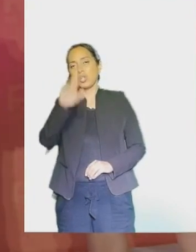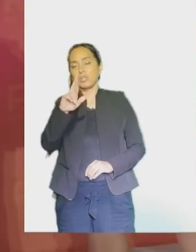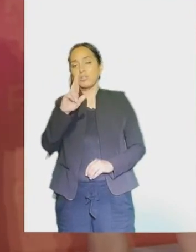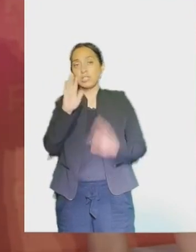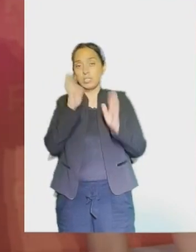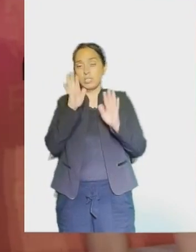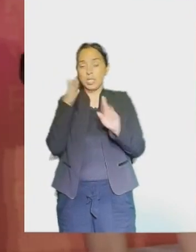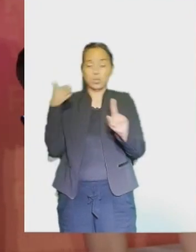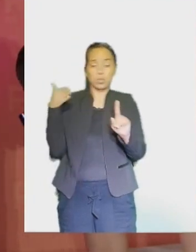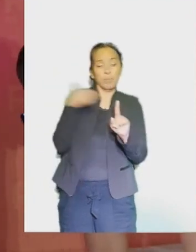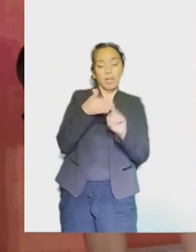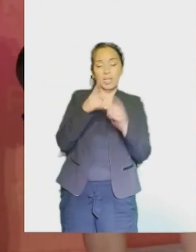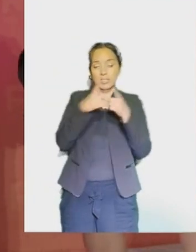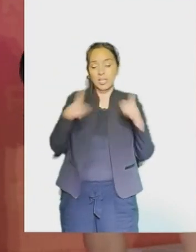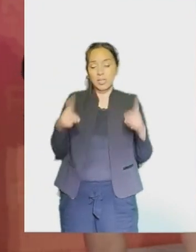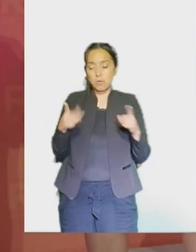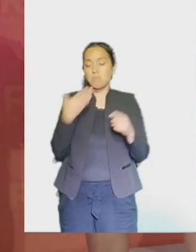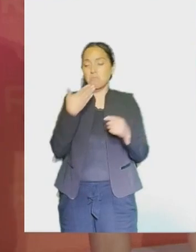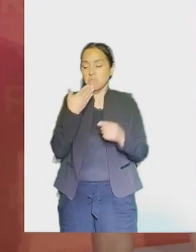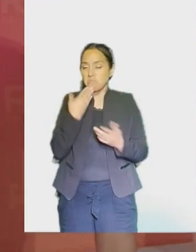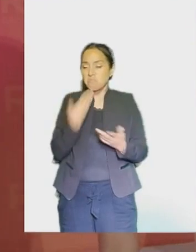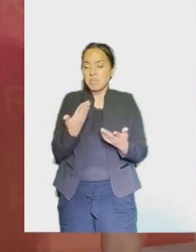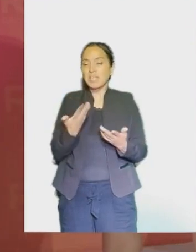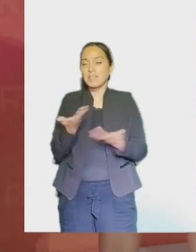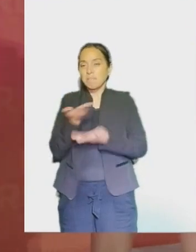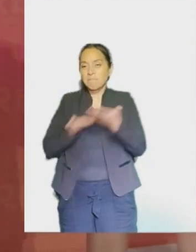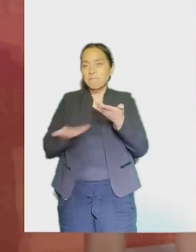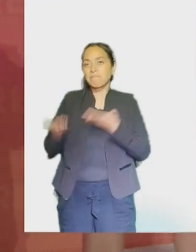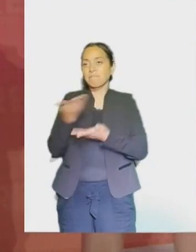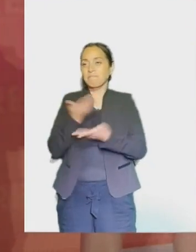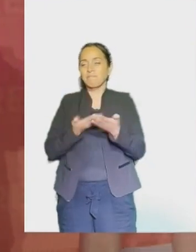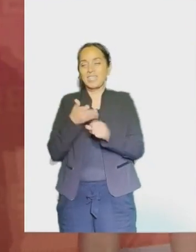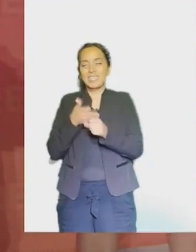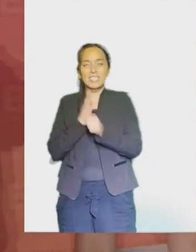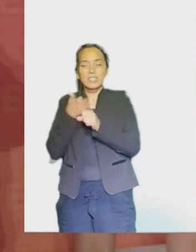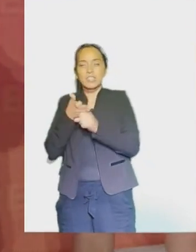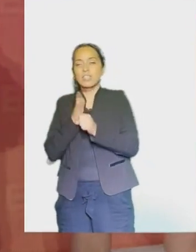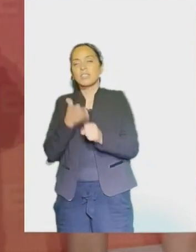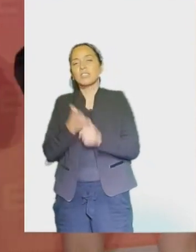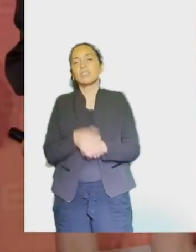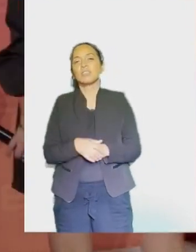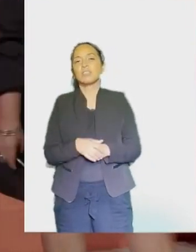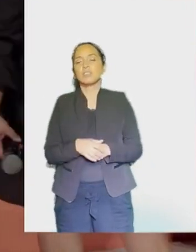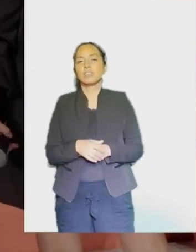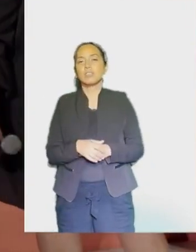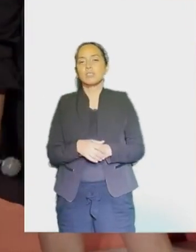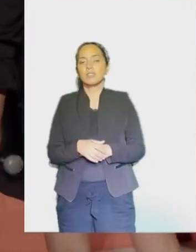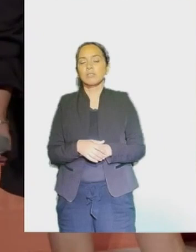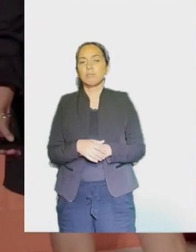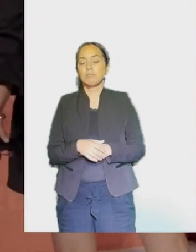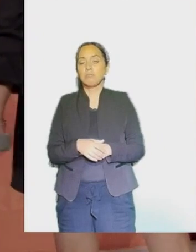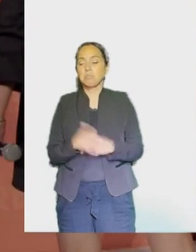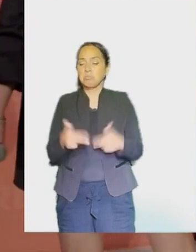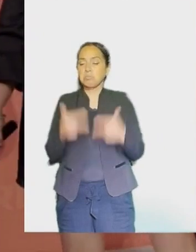sostenible de una forma increíble, didáctica y con muchos chistes bonitos. Me gustó. Entonces, ahora lo que vamos a hacer